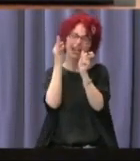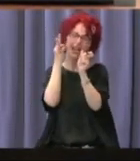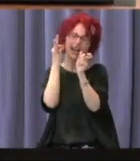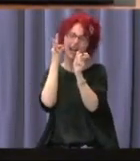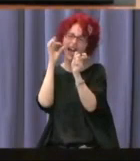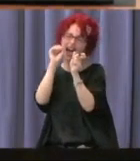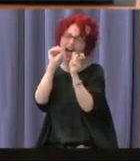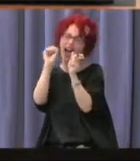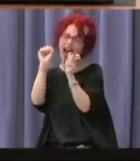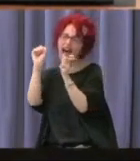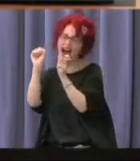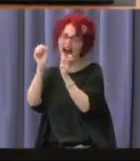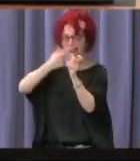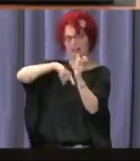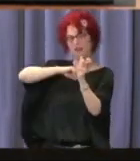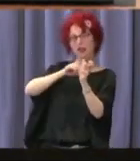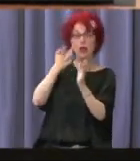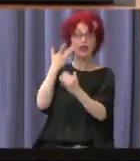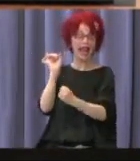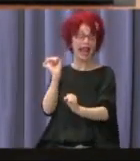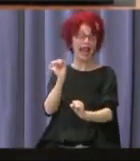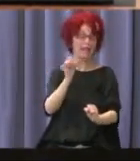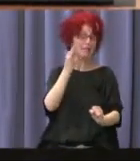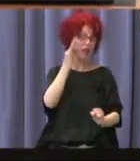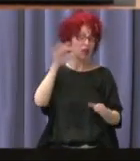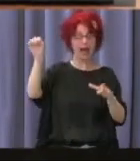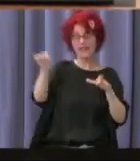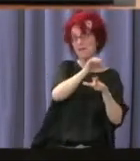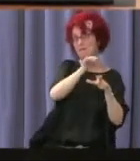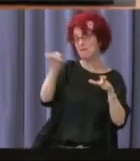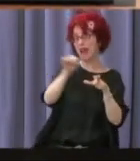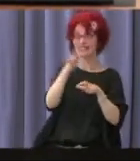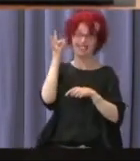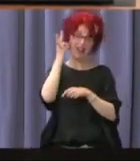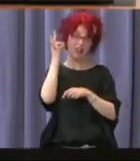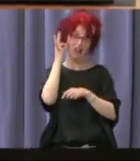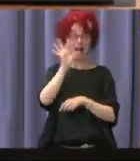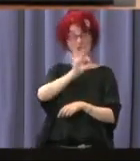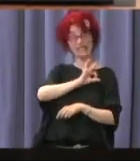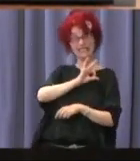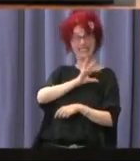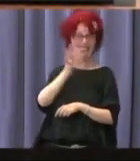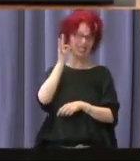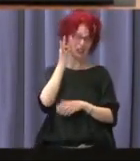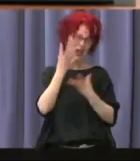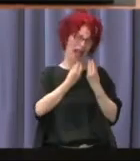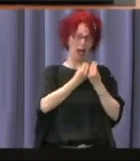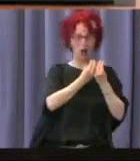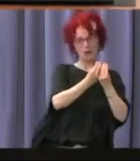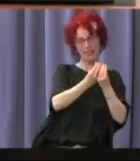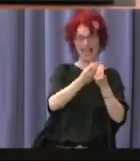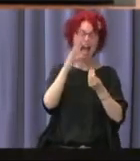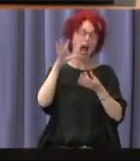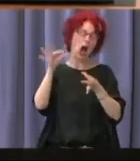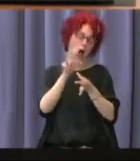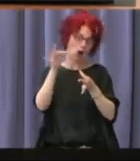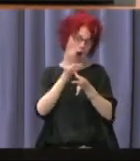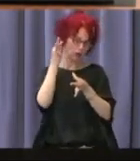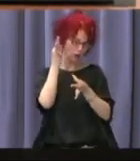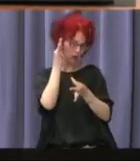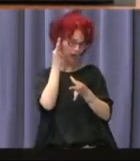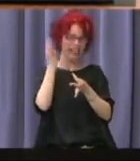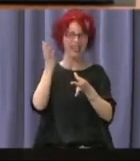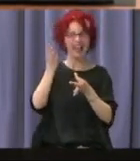Nunca ha habido problema en hablar de limpiadoras, ni de planchadoras, ni de señoras de compañía, ni de señora de la limpieza, ni de costurera, ni de lavandera. Estas